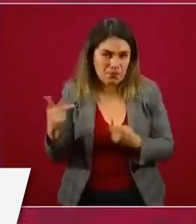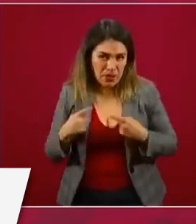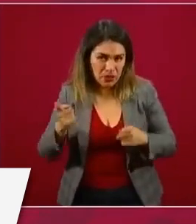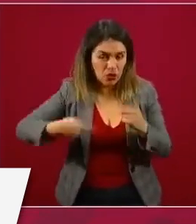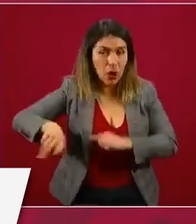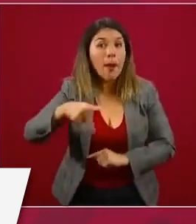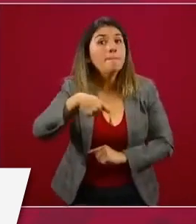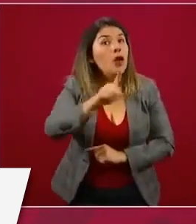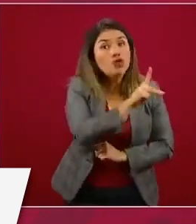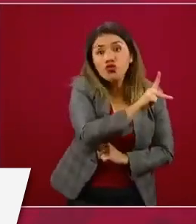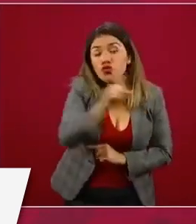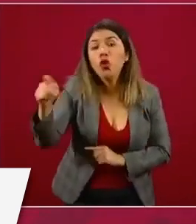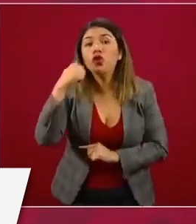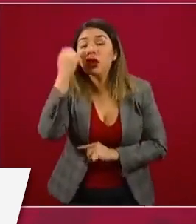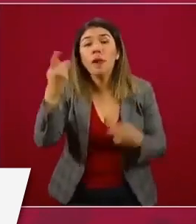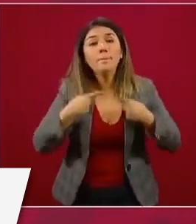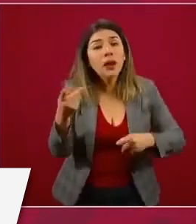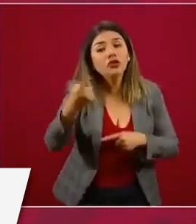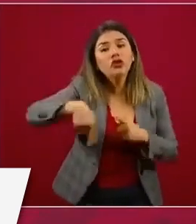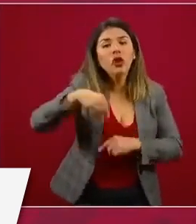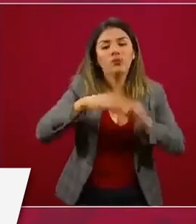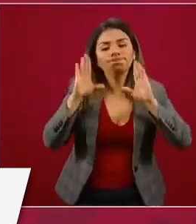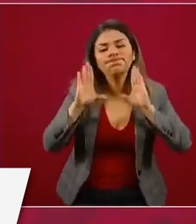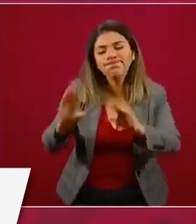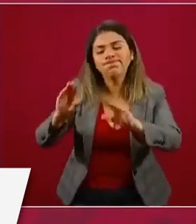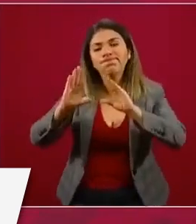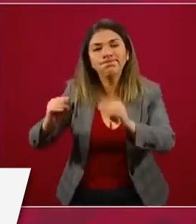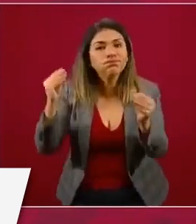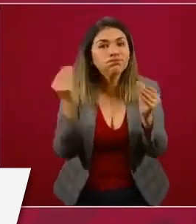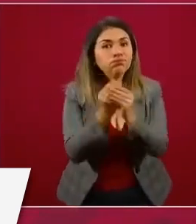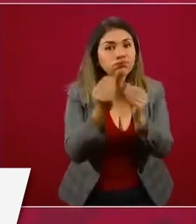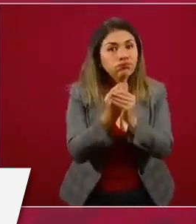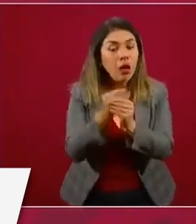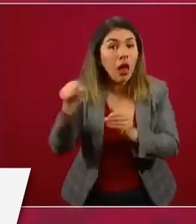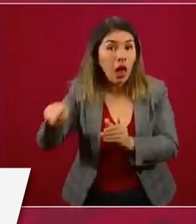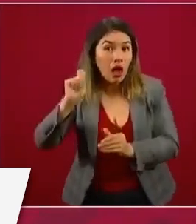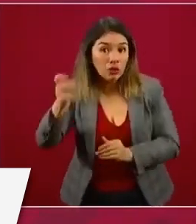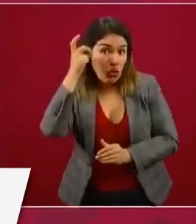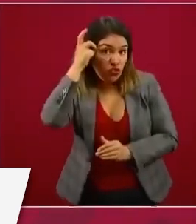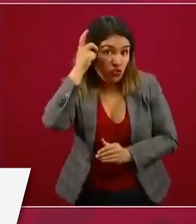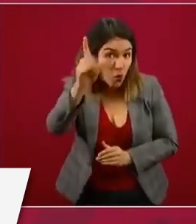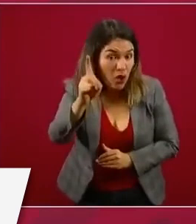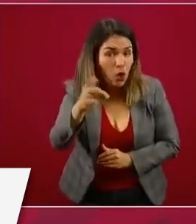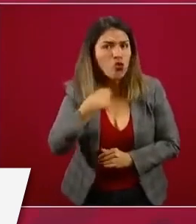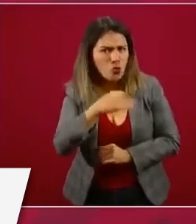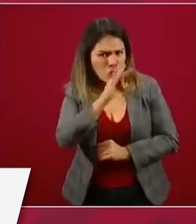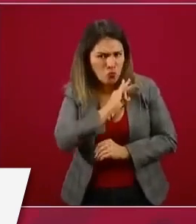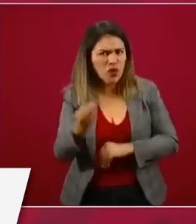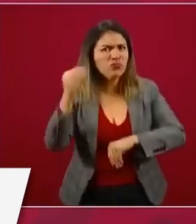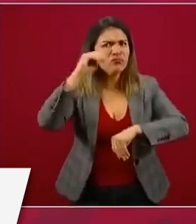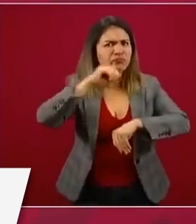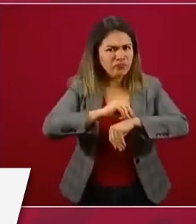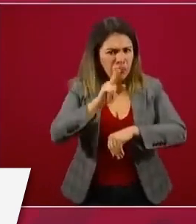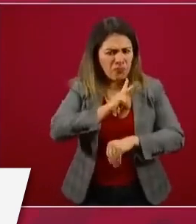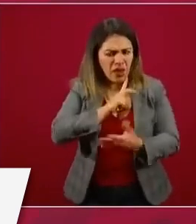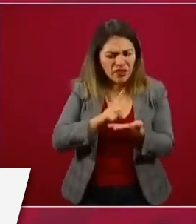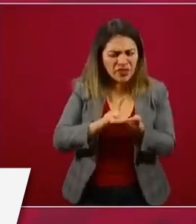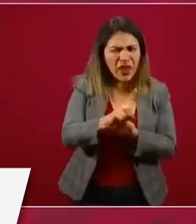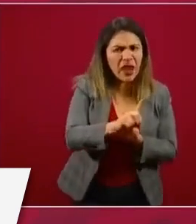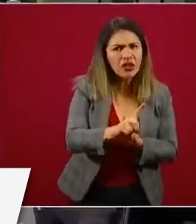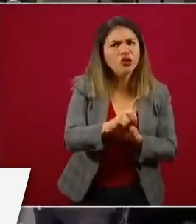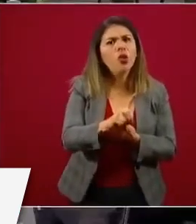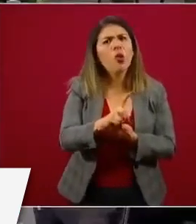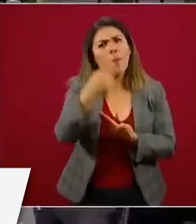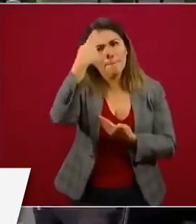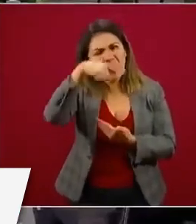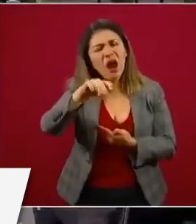casos lo que queremos es capacitar a la gente ya que sea como que actúen como propietarios estén pase a exigir sus derechos de saber